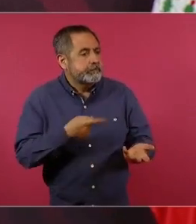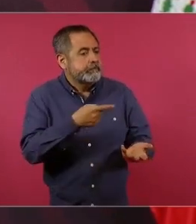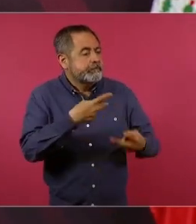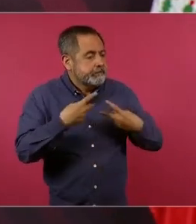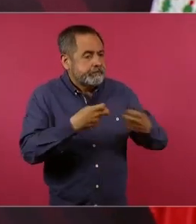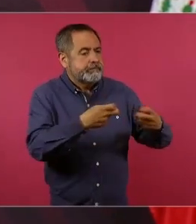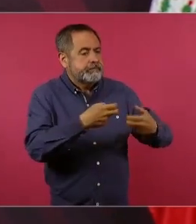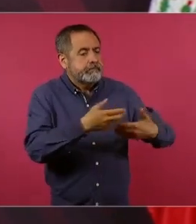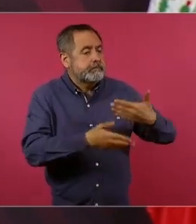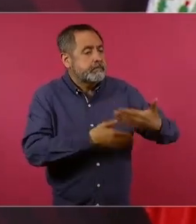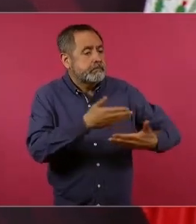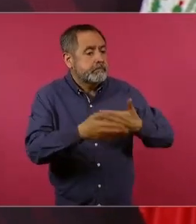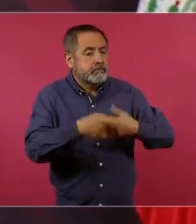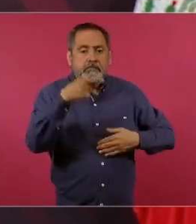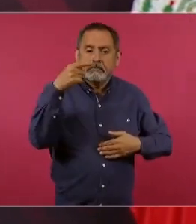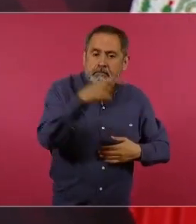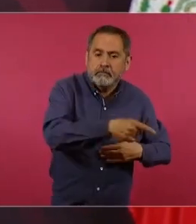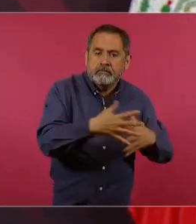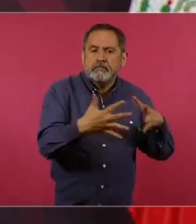narcoestado.